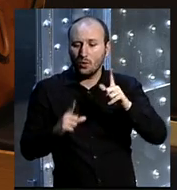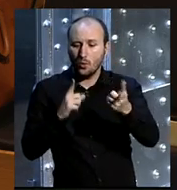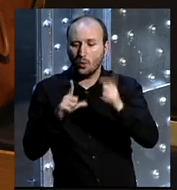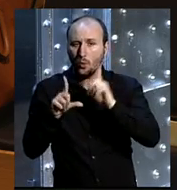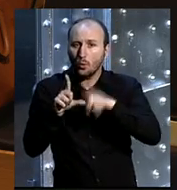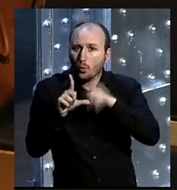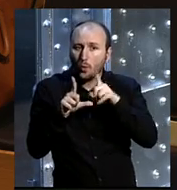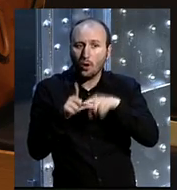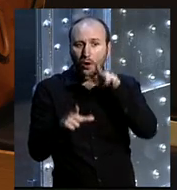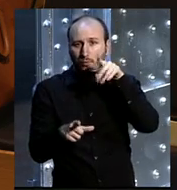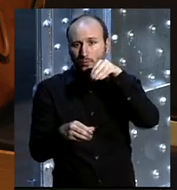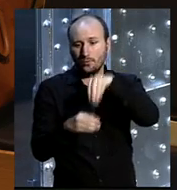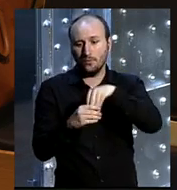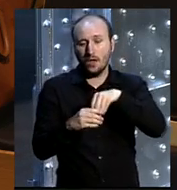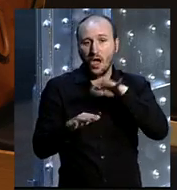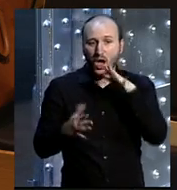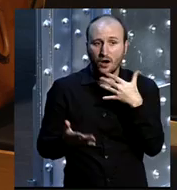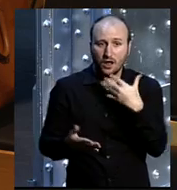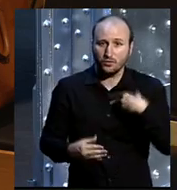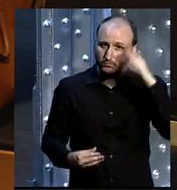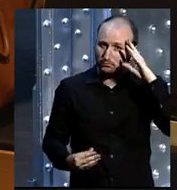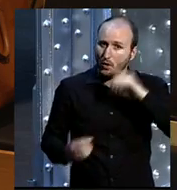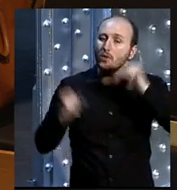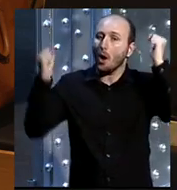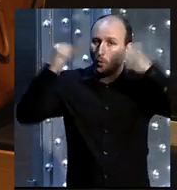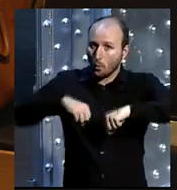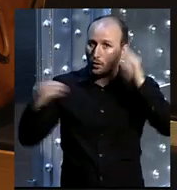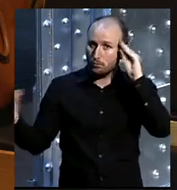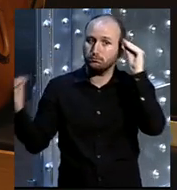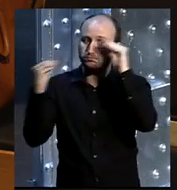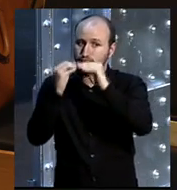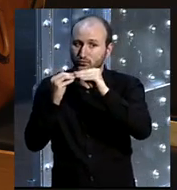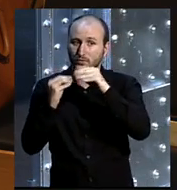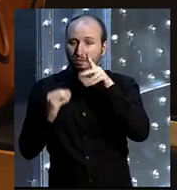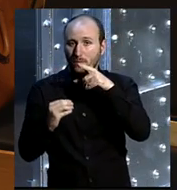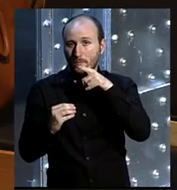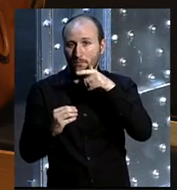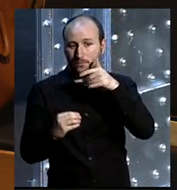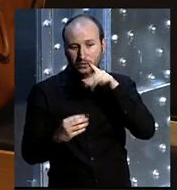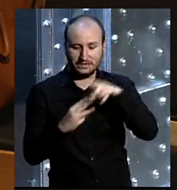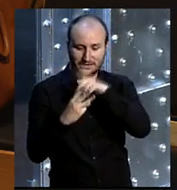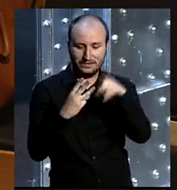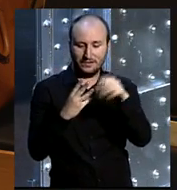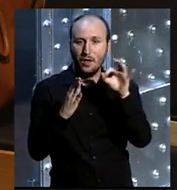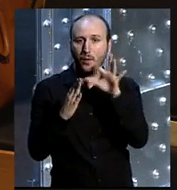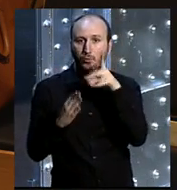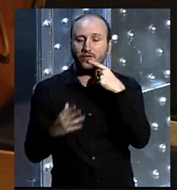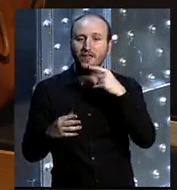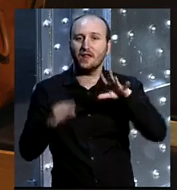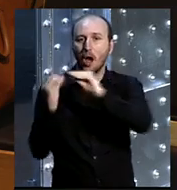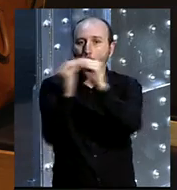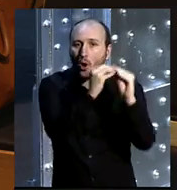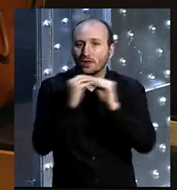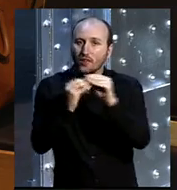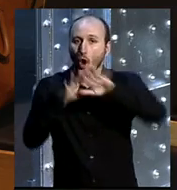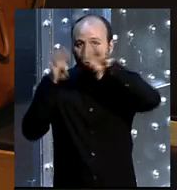se ha comentado. Estoy totalmente de acuerdo con el planteamiento que hacía el señor López Blanco antes sobre todo en el tercer punto, ¿no?, de la armonización global, que es